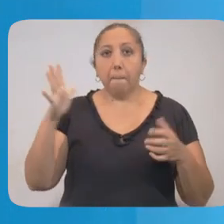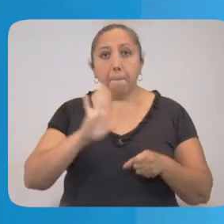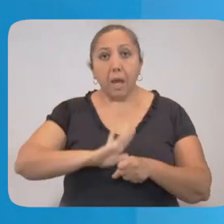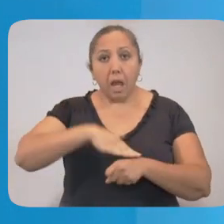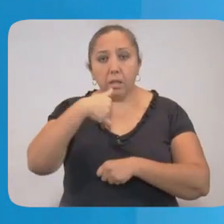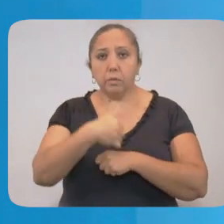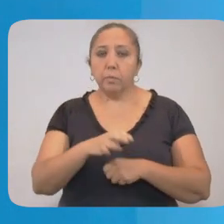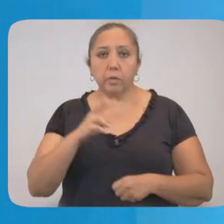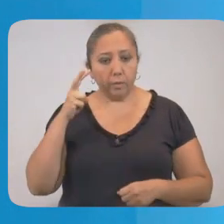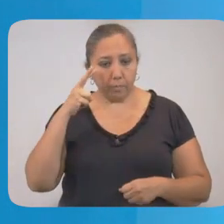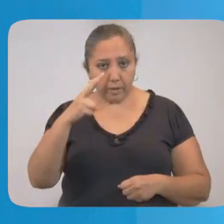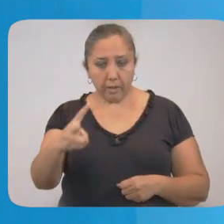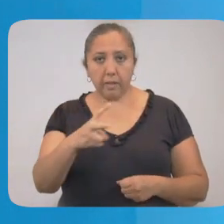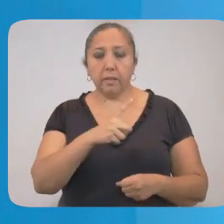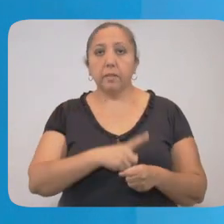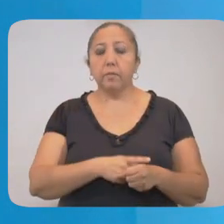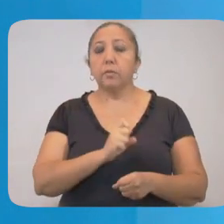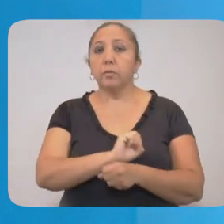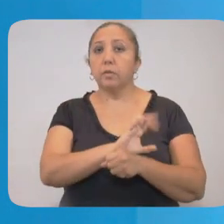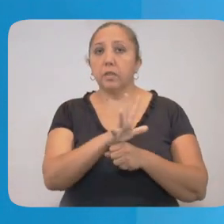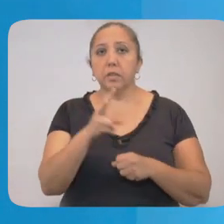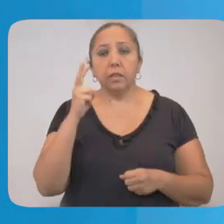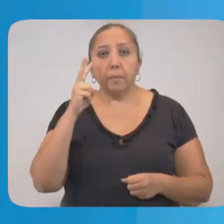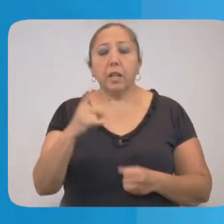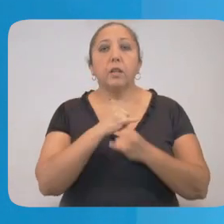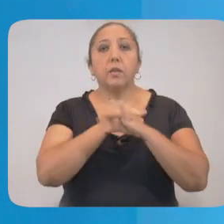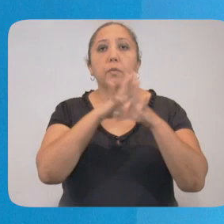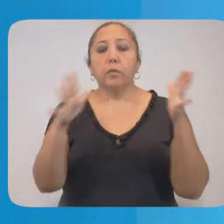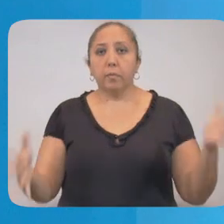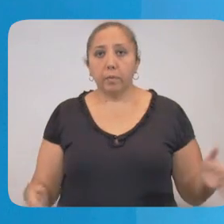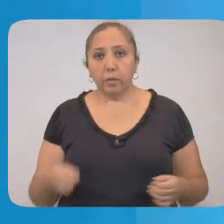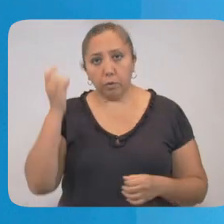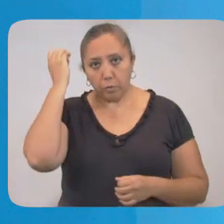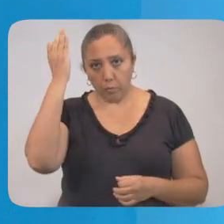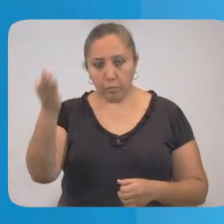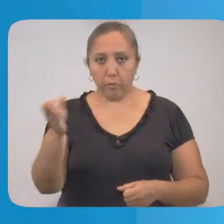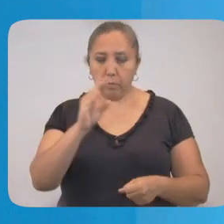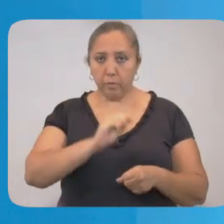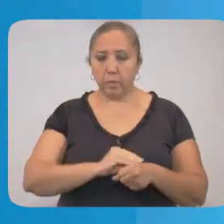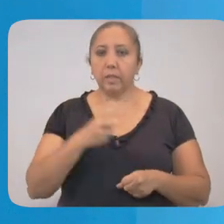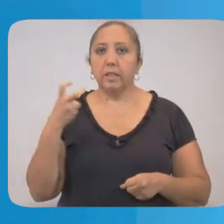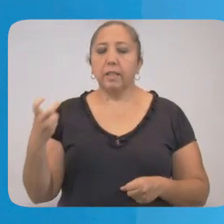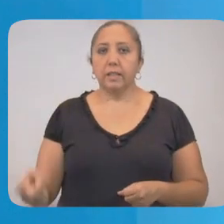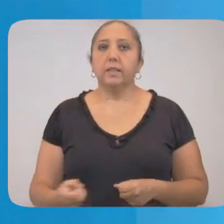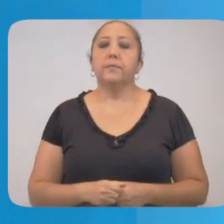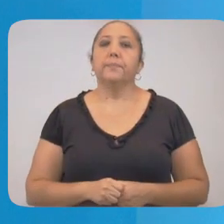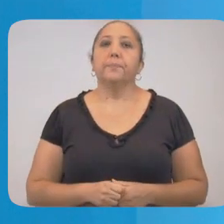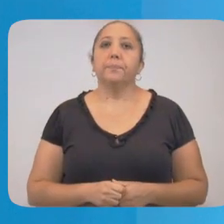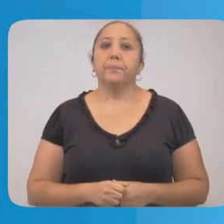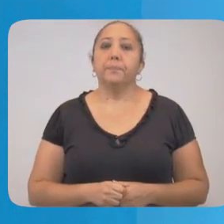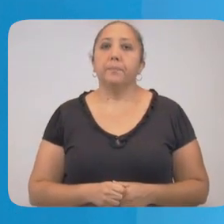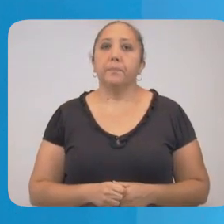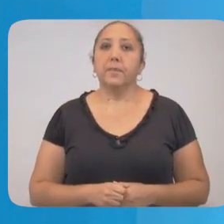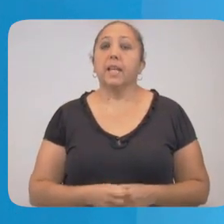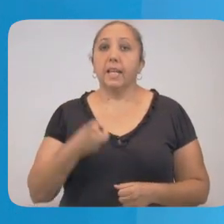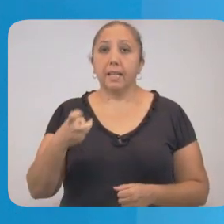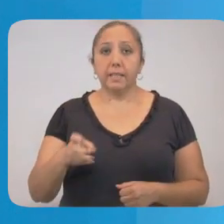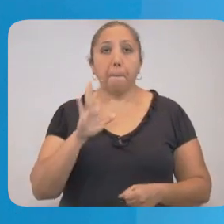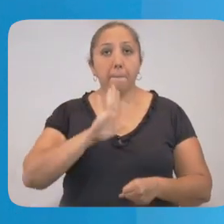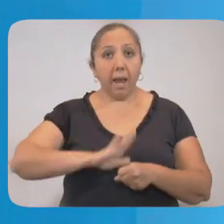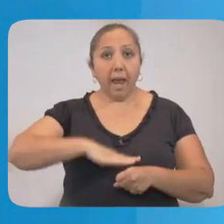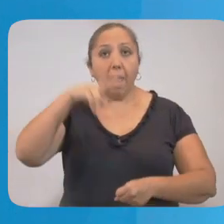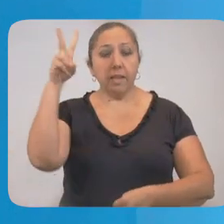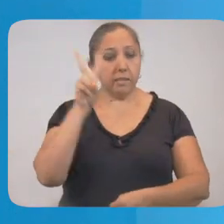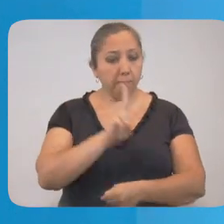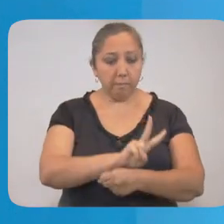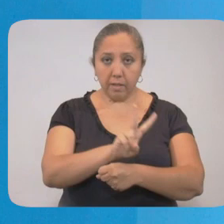mayor número de casos confirmados, que se reflejará en los partes médicos durante la implementación de estos operativos. Esta mayor